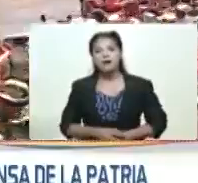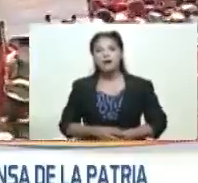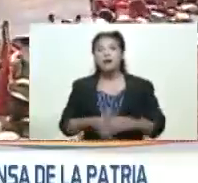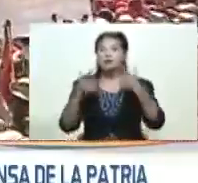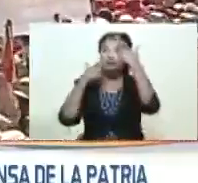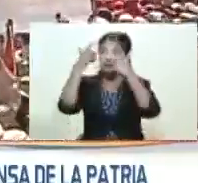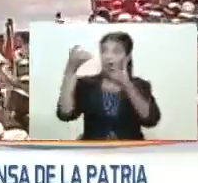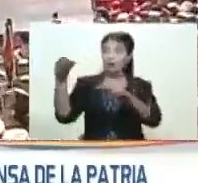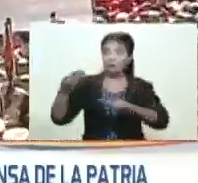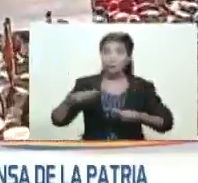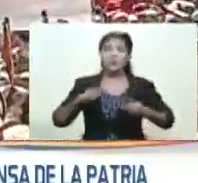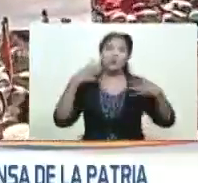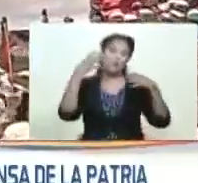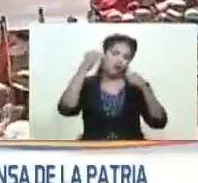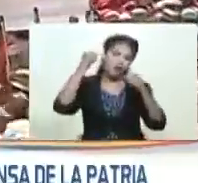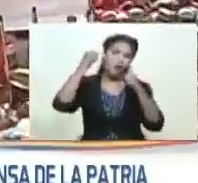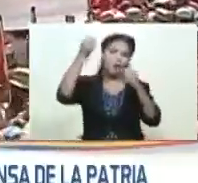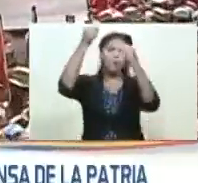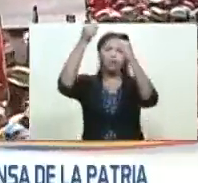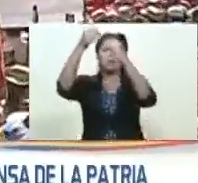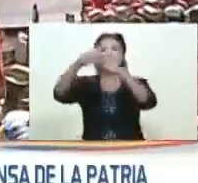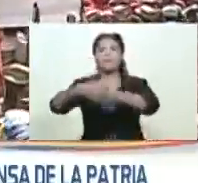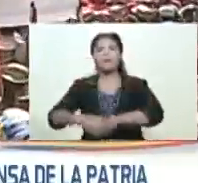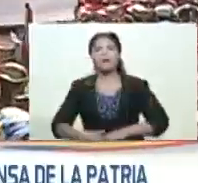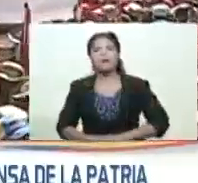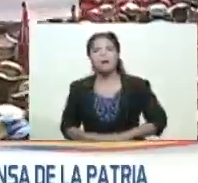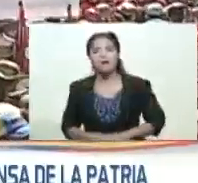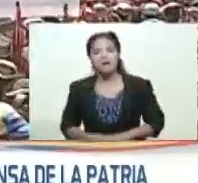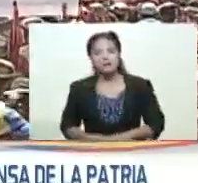de Chávez!